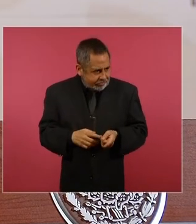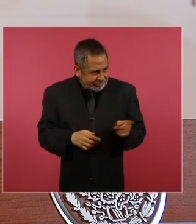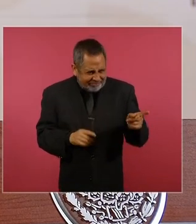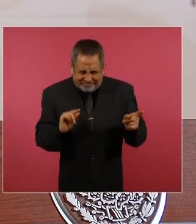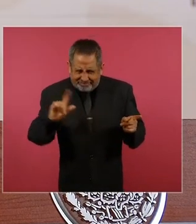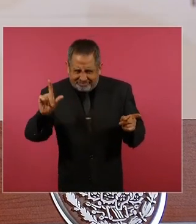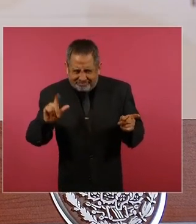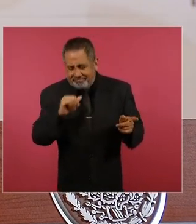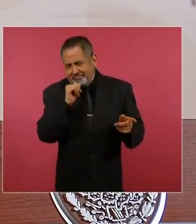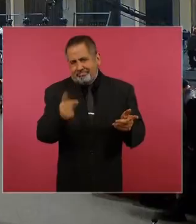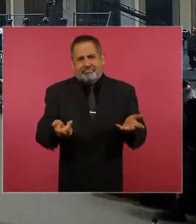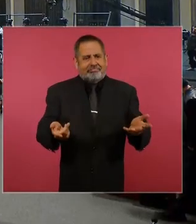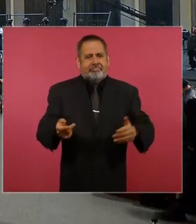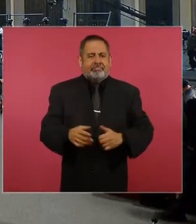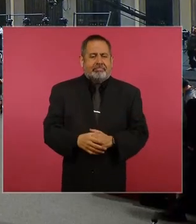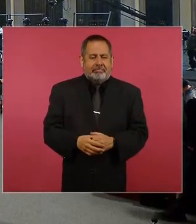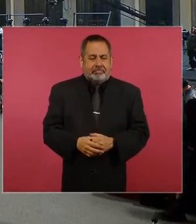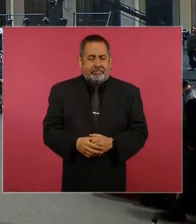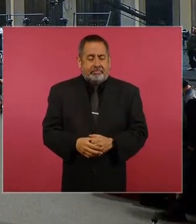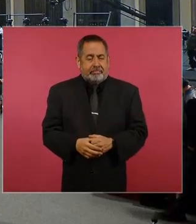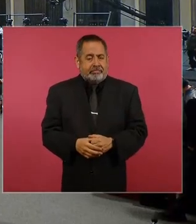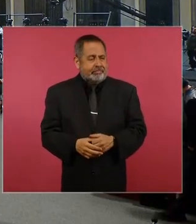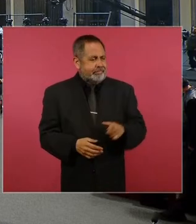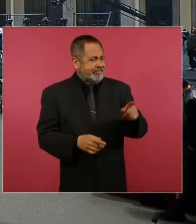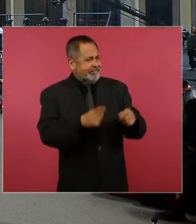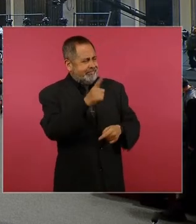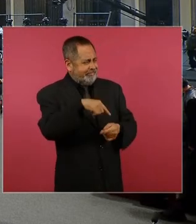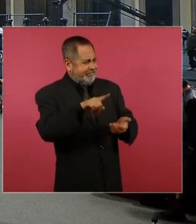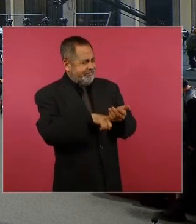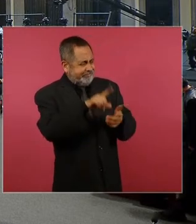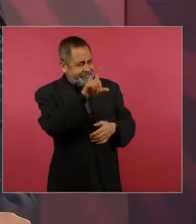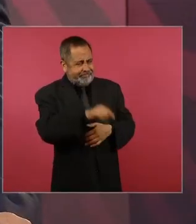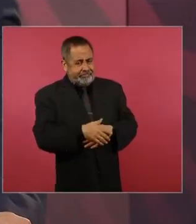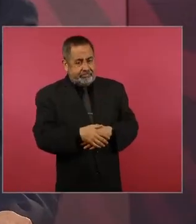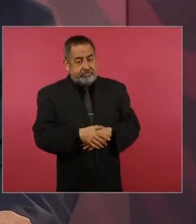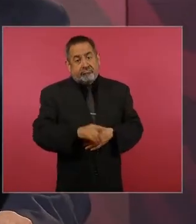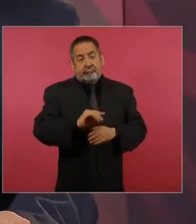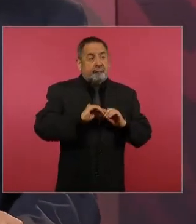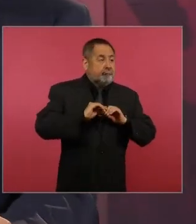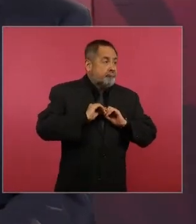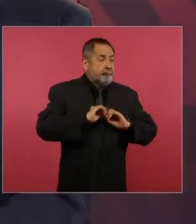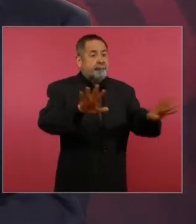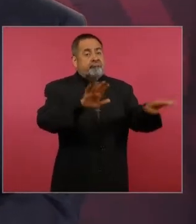¿Qué puede uno decir de esos periódicos, por muy afamados